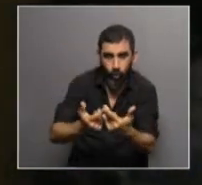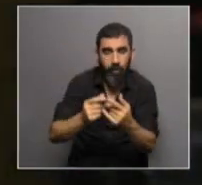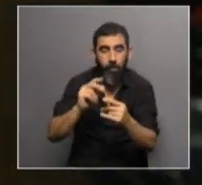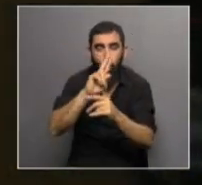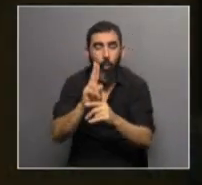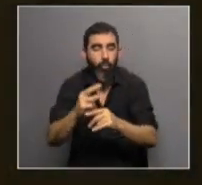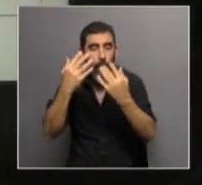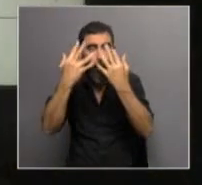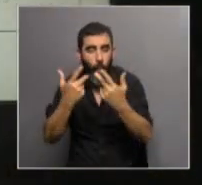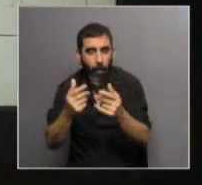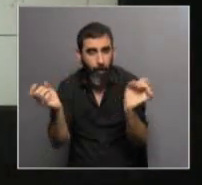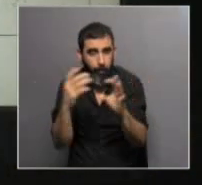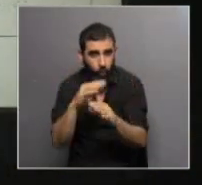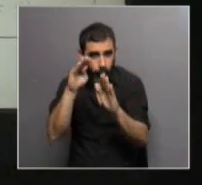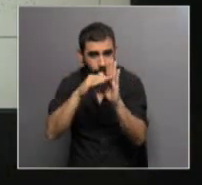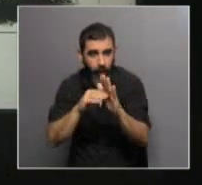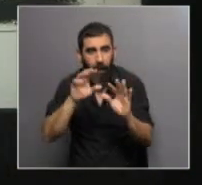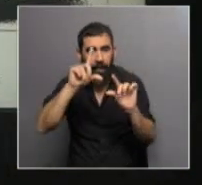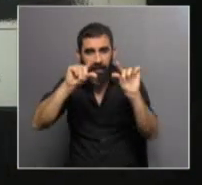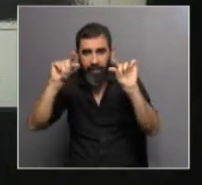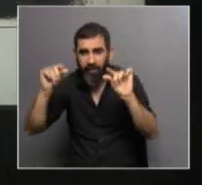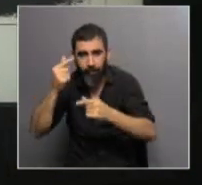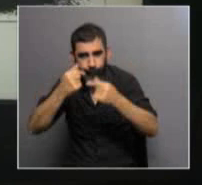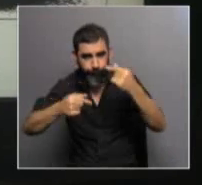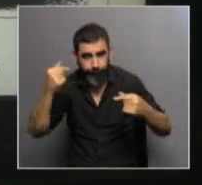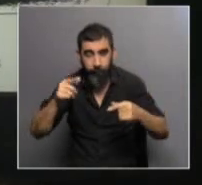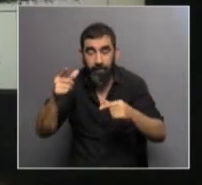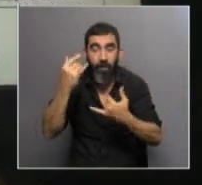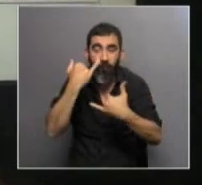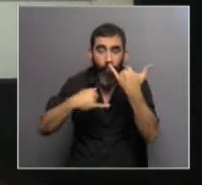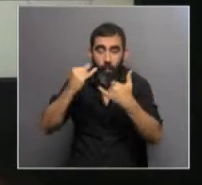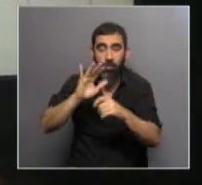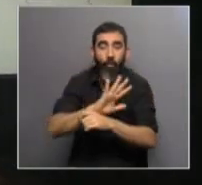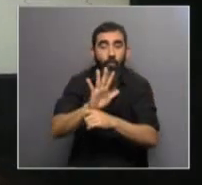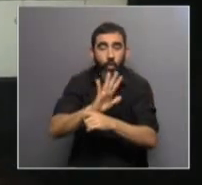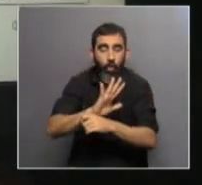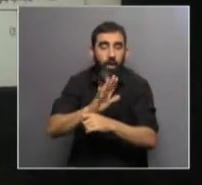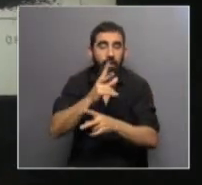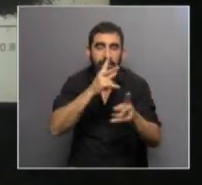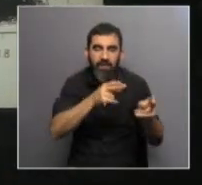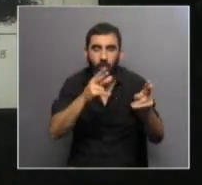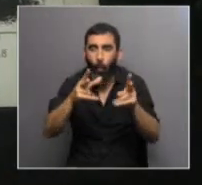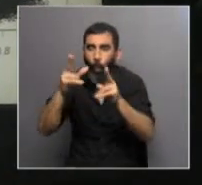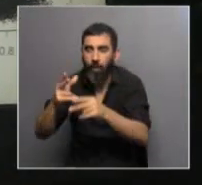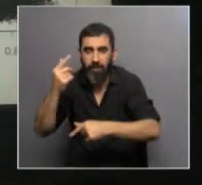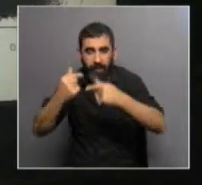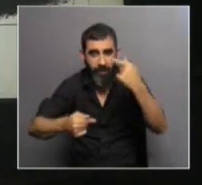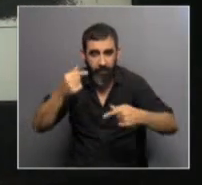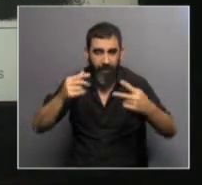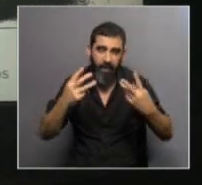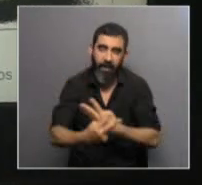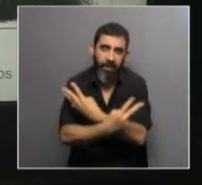programa sexto pero y estadística muchas estadísticas a esos datos biológicos que son secuencias y todo eso eran